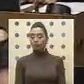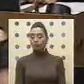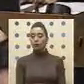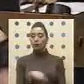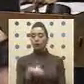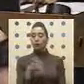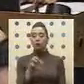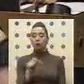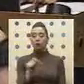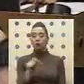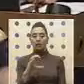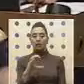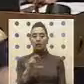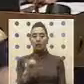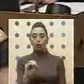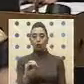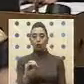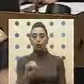MEPCO.